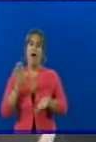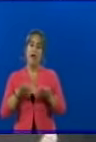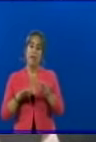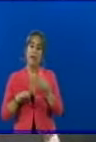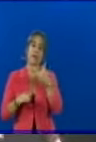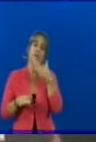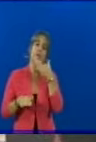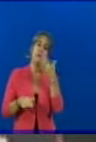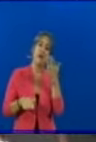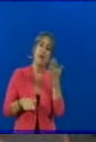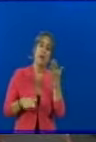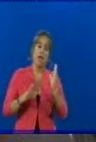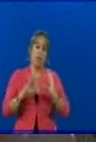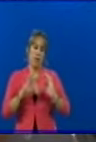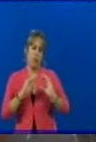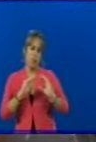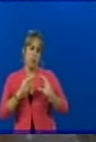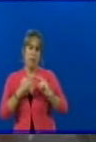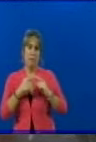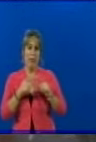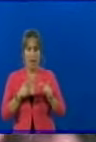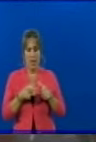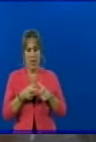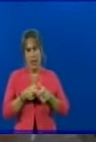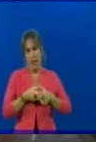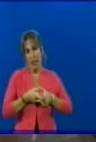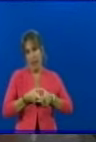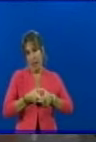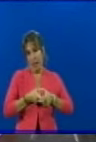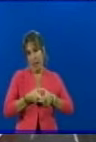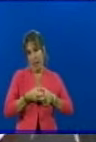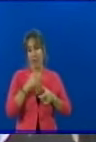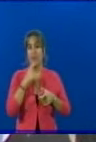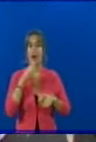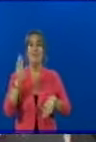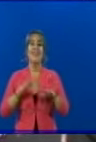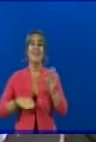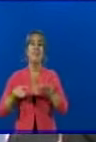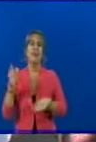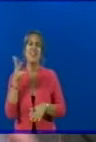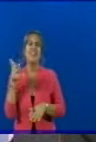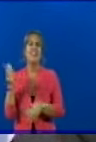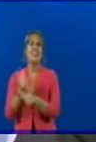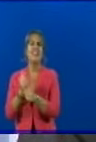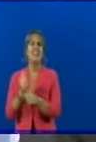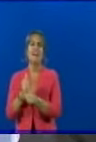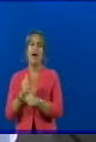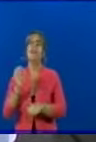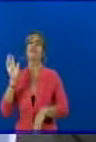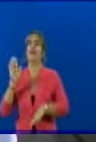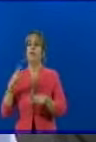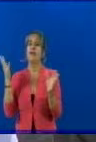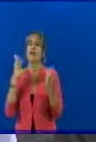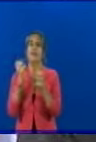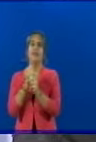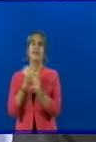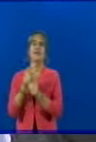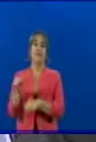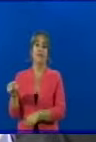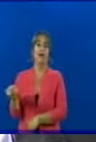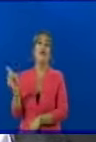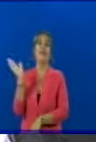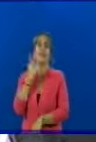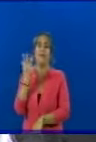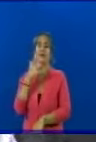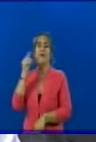y está así, de chiquito. ¿Depende entonces de los turnos de la panadería? Turno de la panadería, depende del